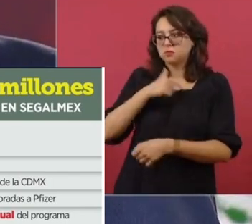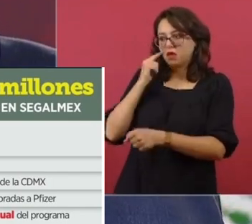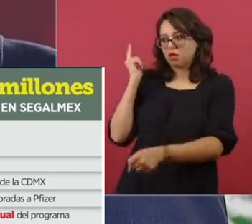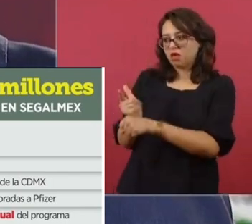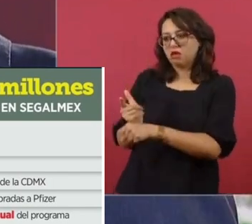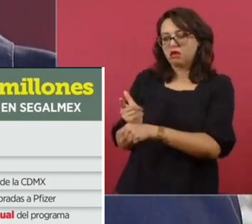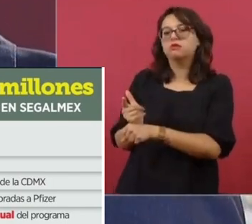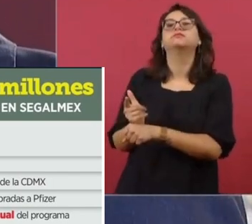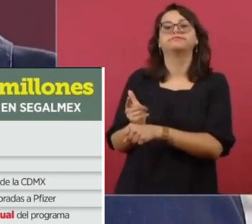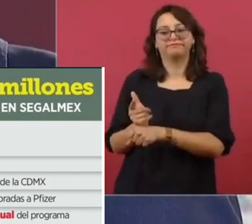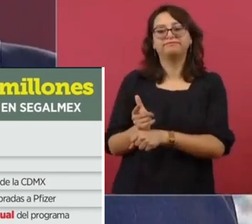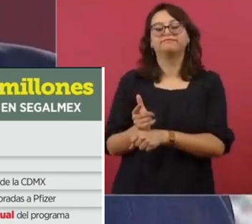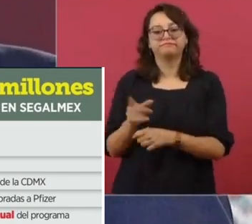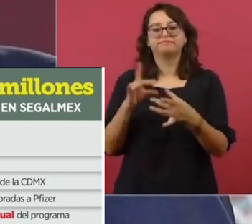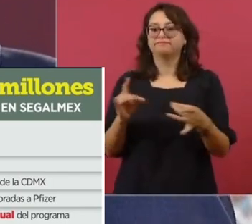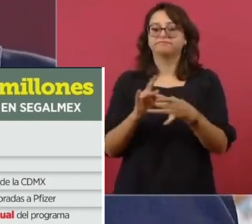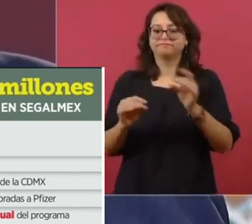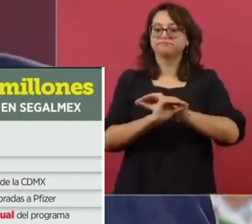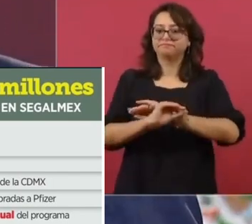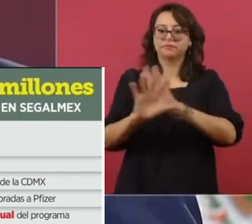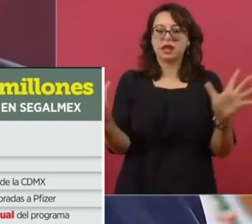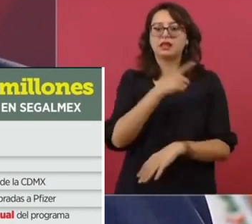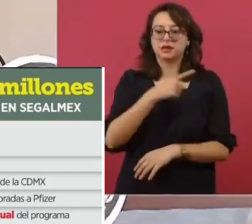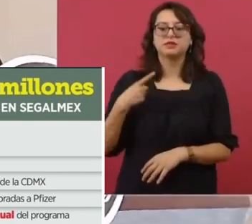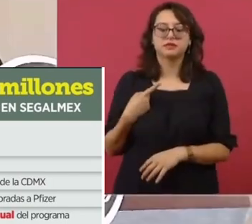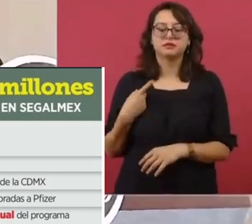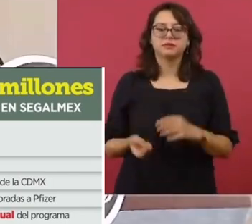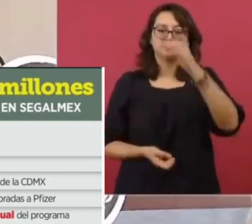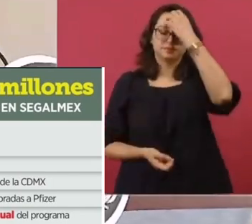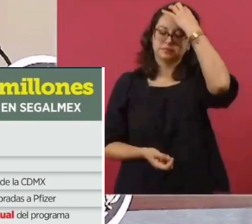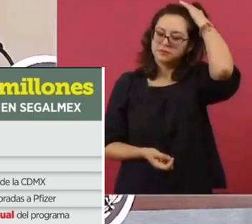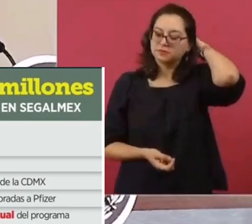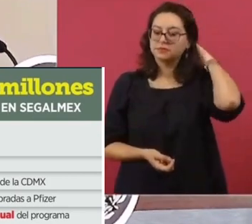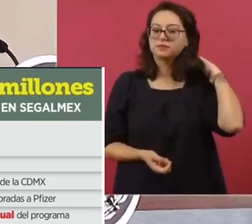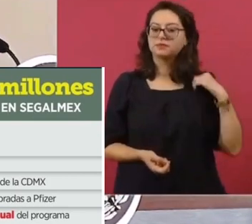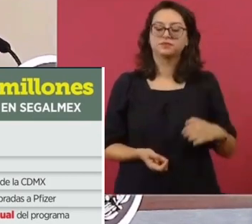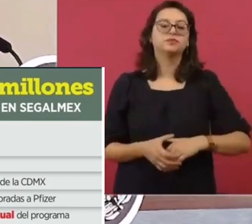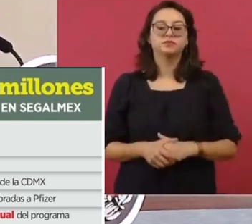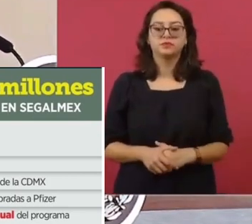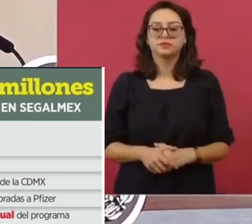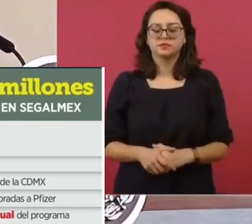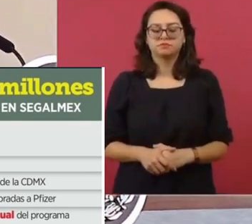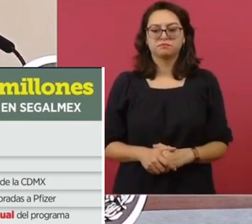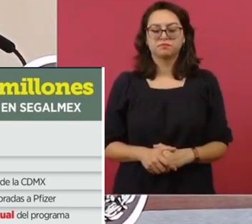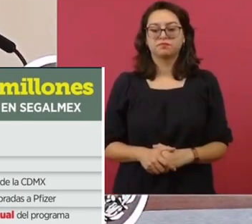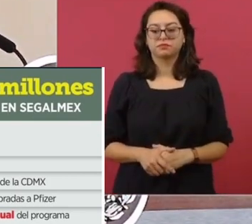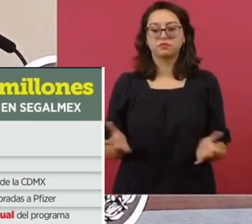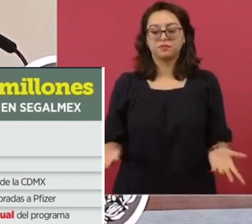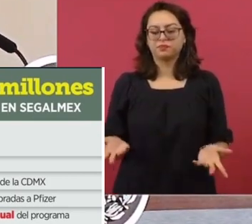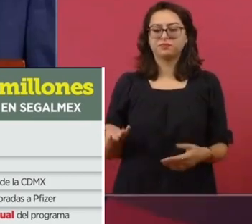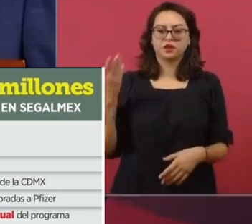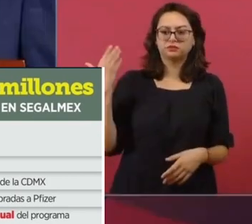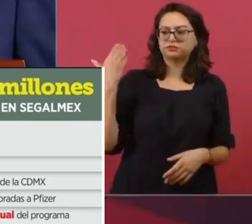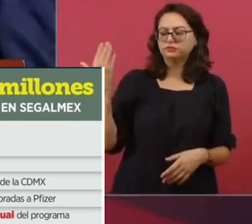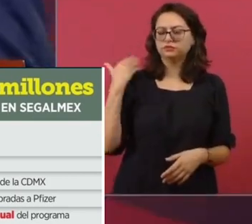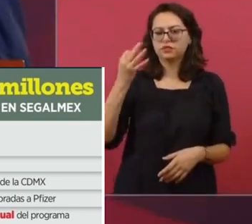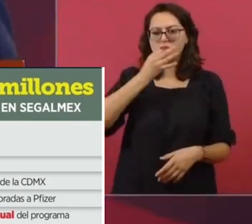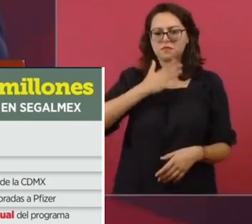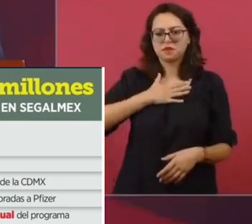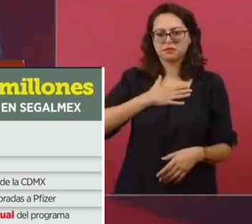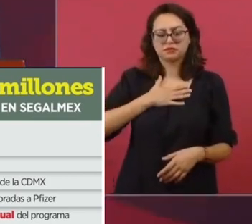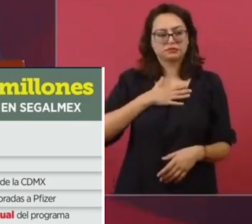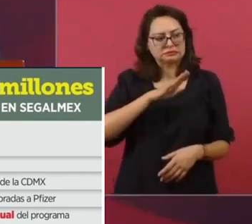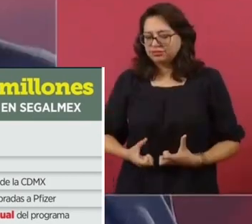completamente. Nos dolió mucho este fraude cuando me informaron, di la instrucción de inmediato de que se